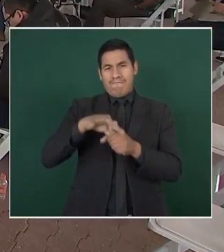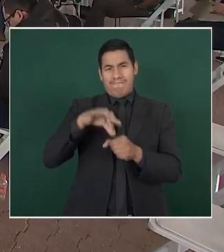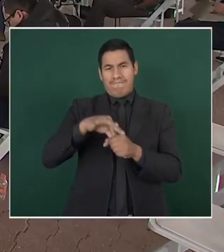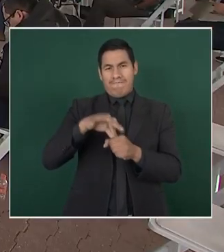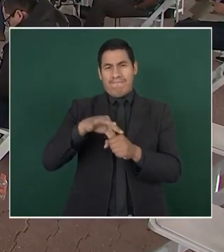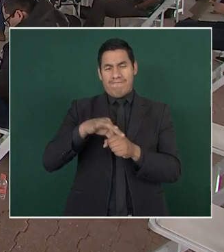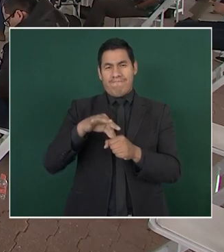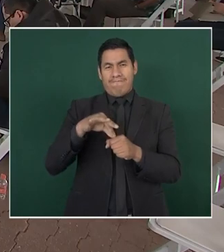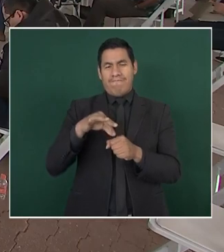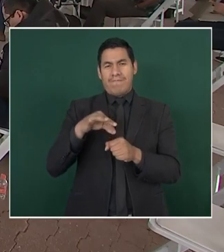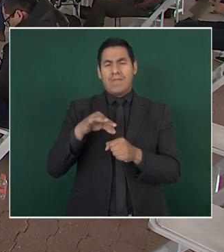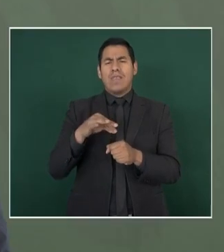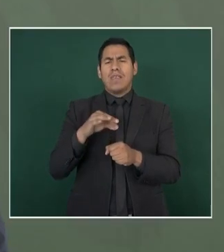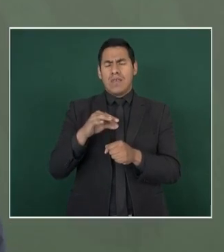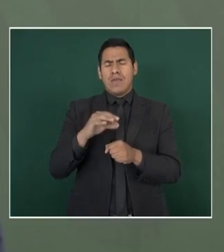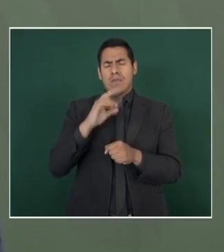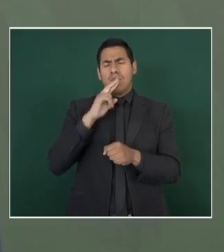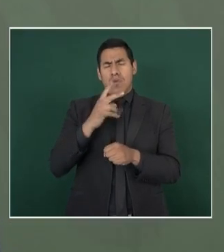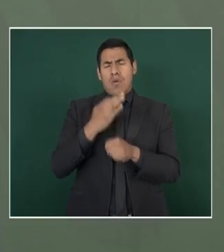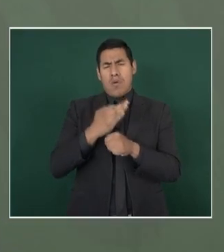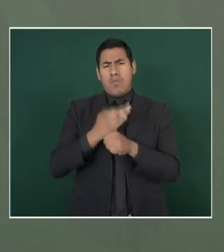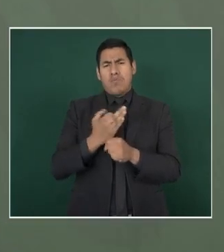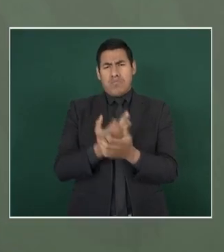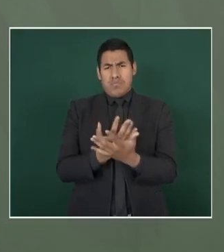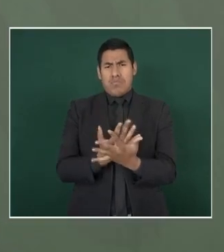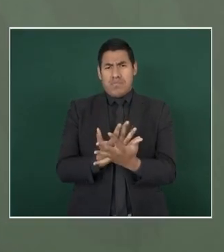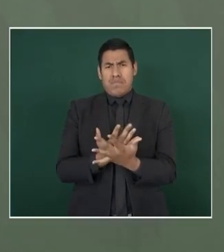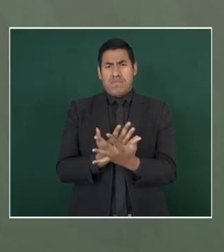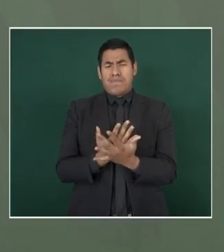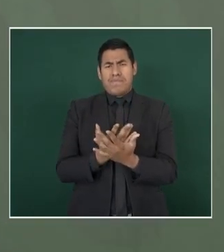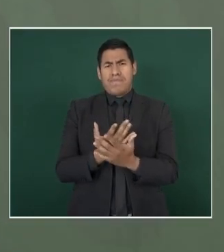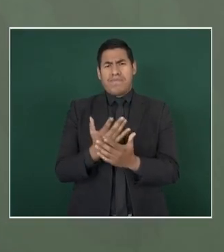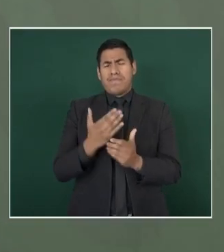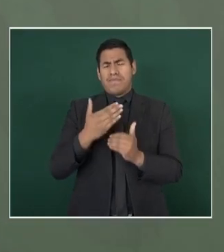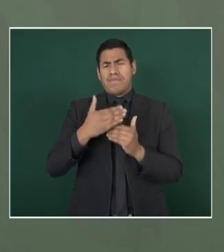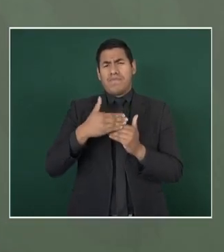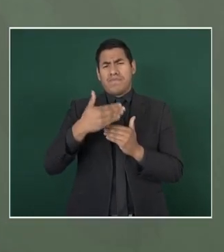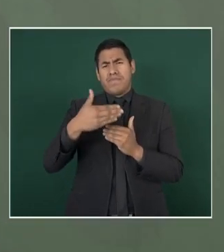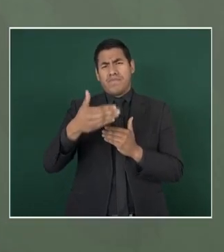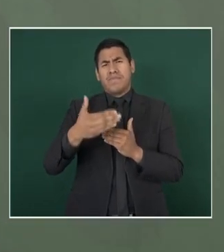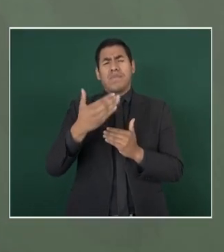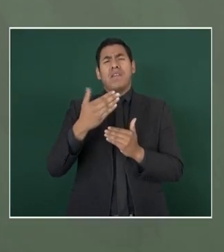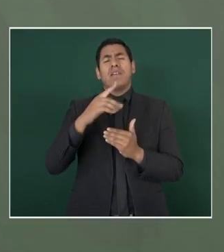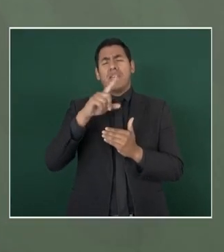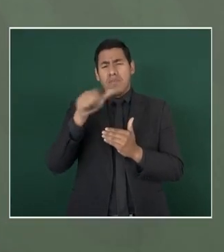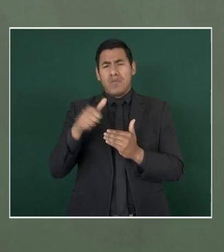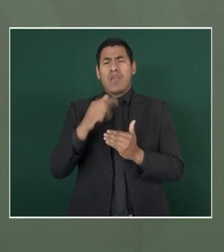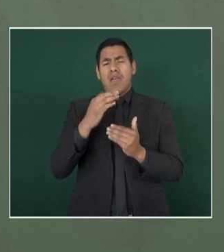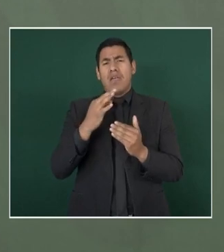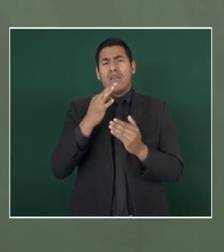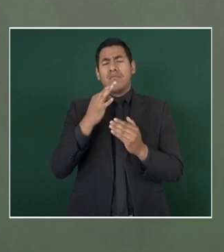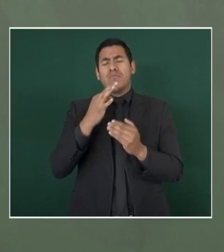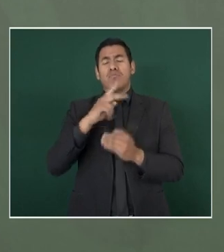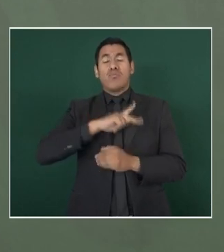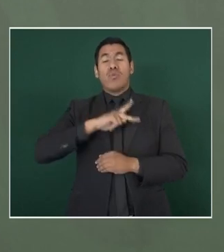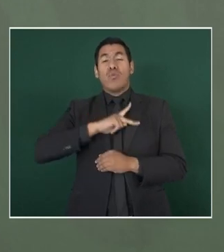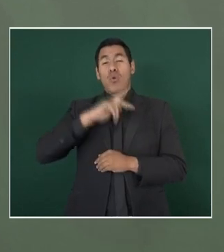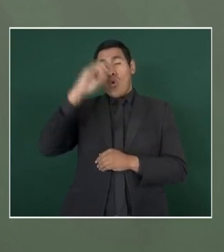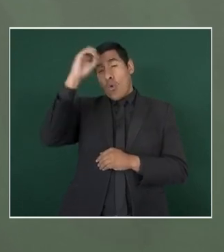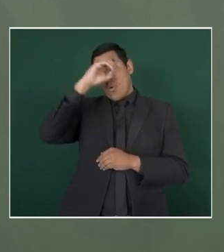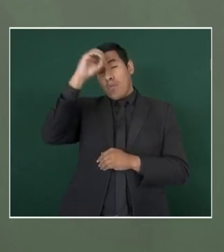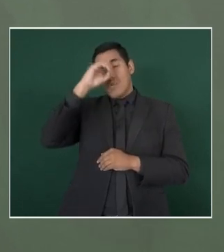Vamos a esperar y luego vamos a dar nuestra opinión en definitiva sobre